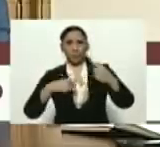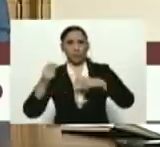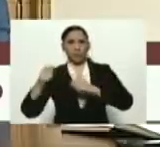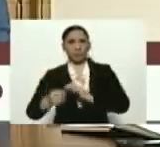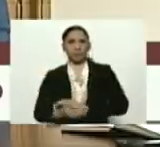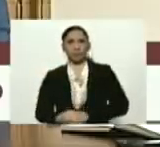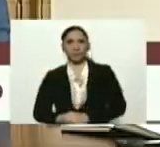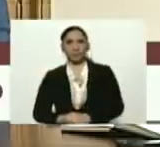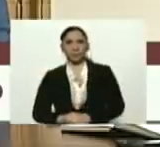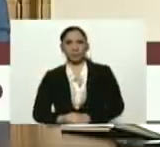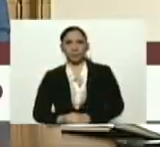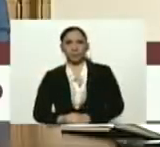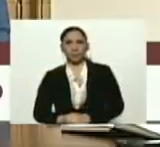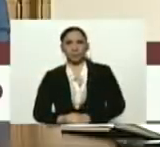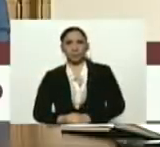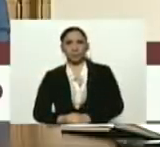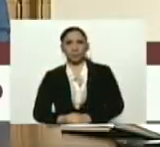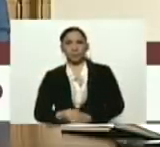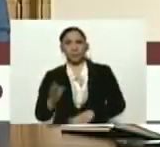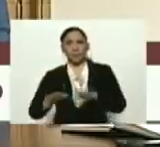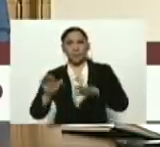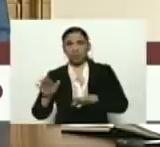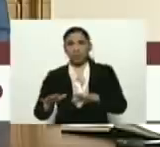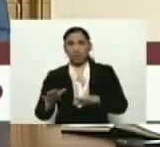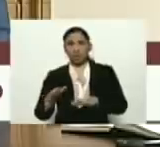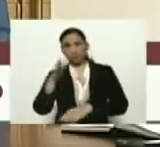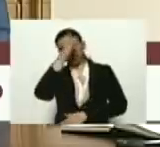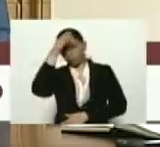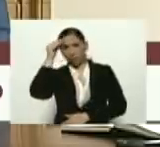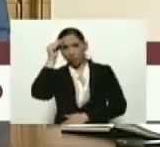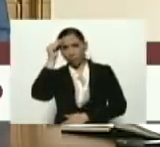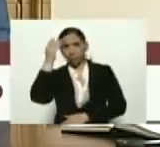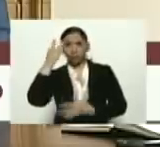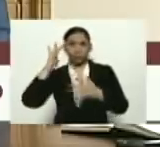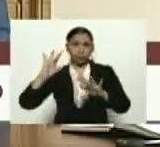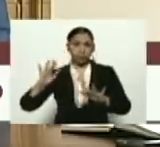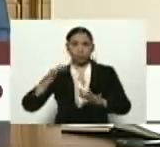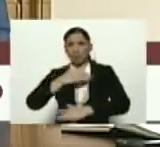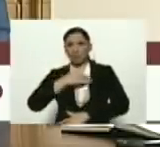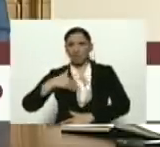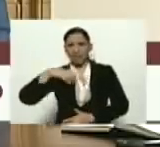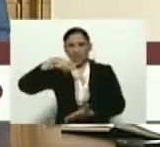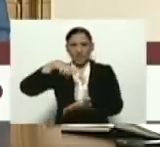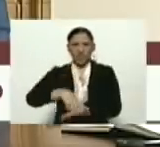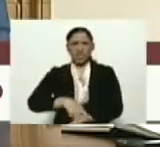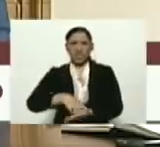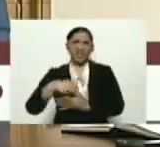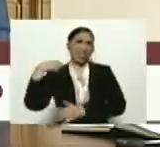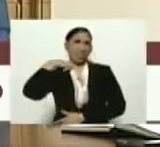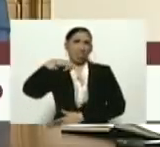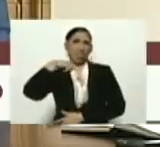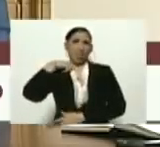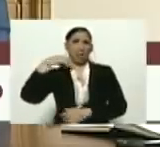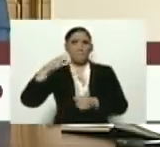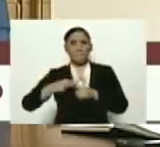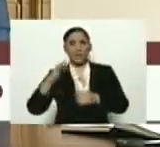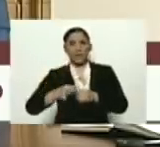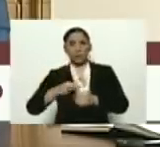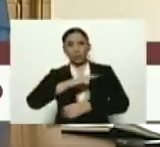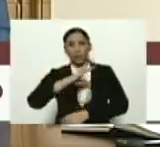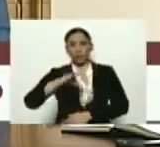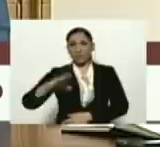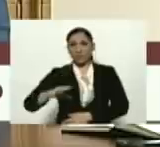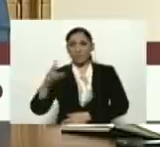comercial, a pesar de que Donald Trump pretenda poner su rodilla sobre el cuello de Petrocaribe y de